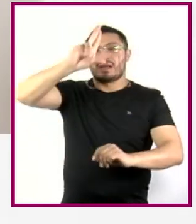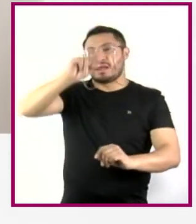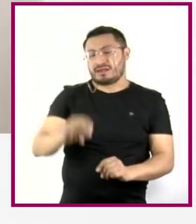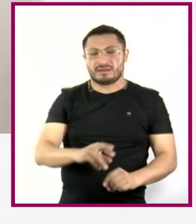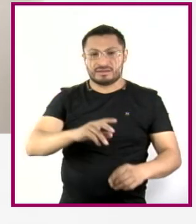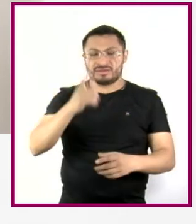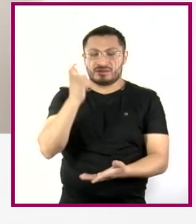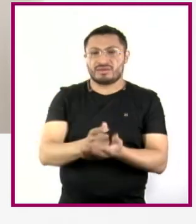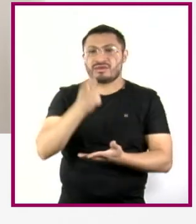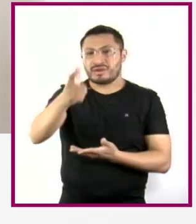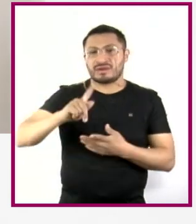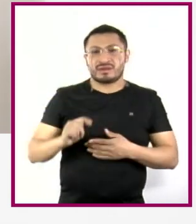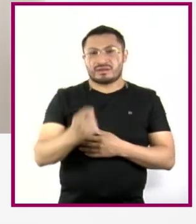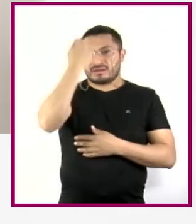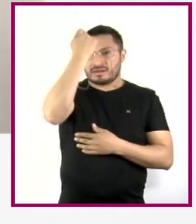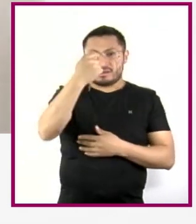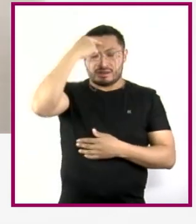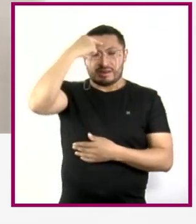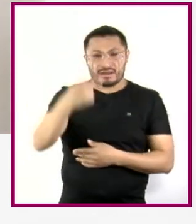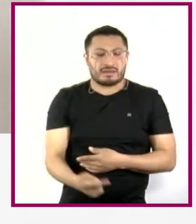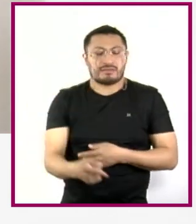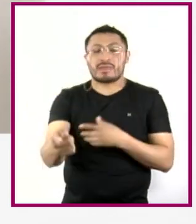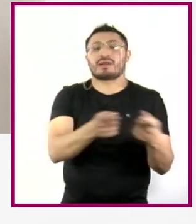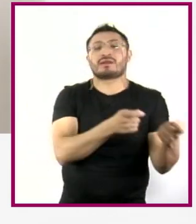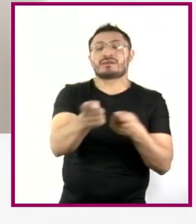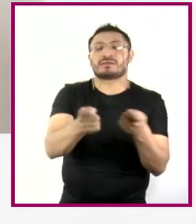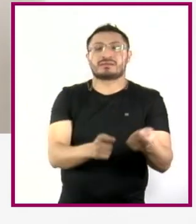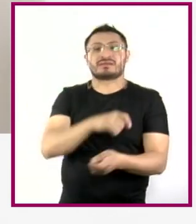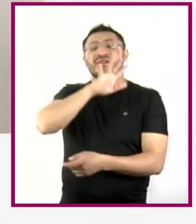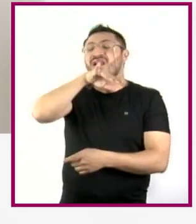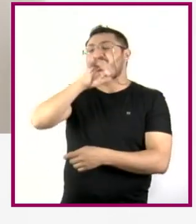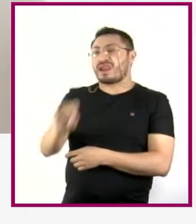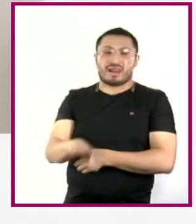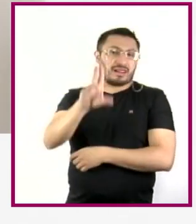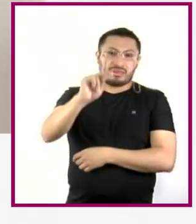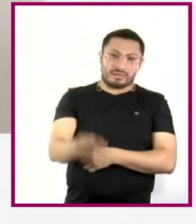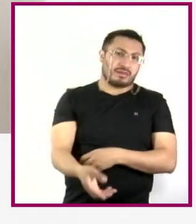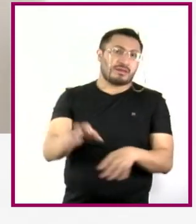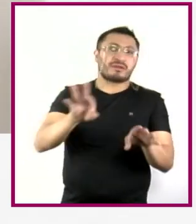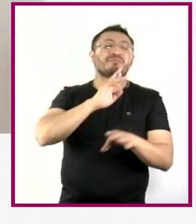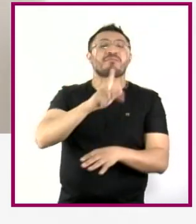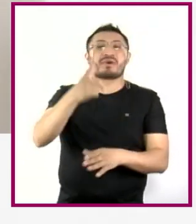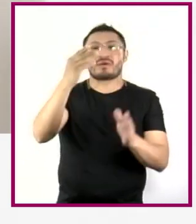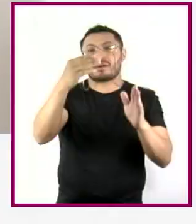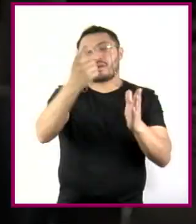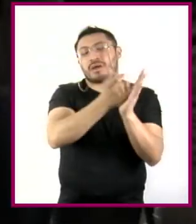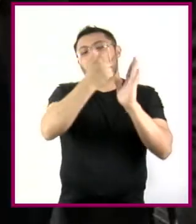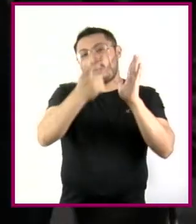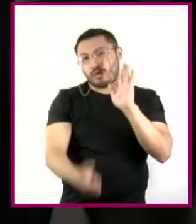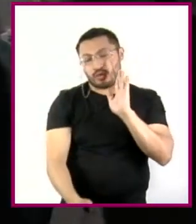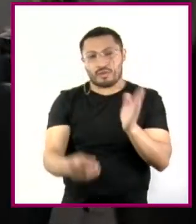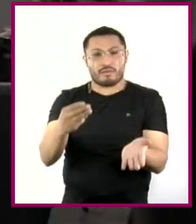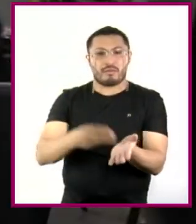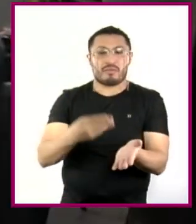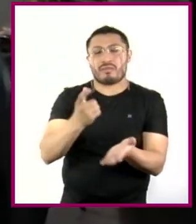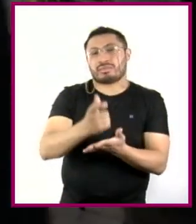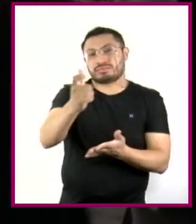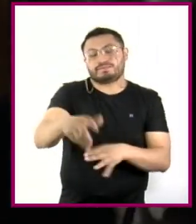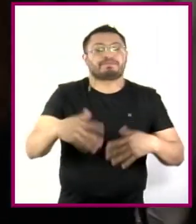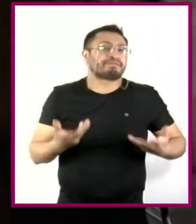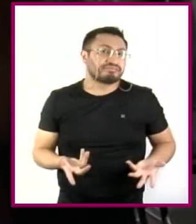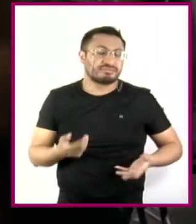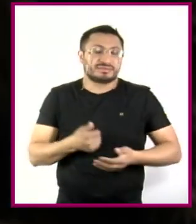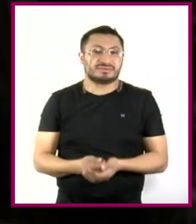tecnología para prevenir y controlar la contaminación. Esto es mucho más claro si tomamos en cuenta que